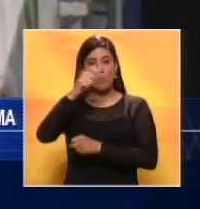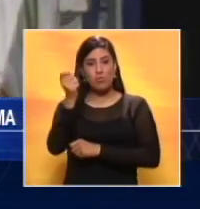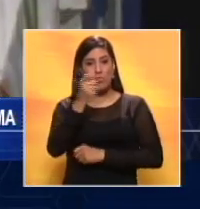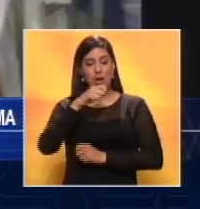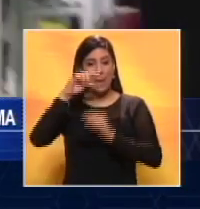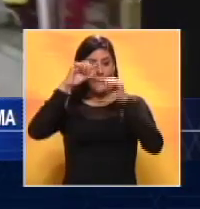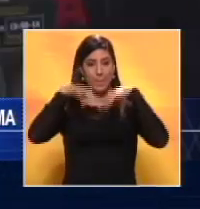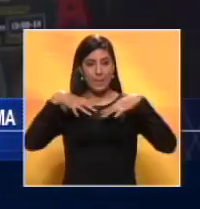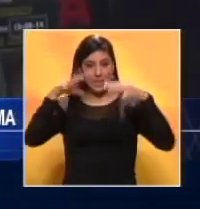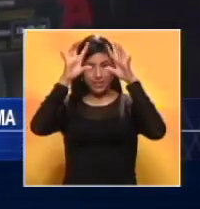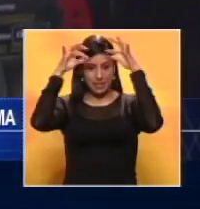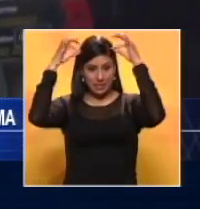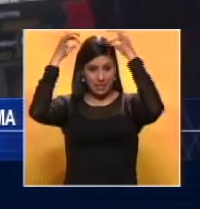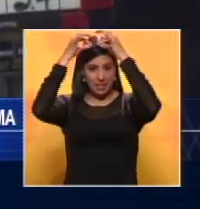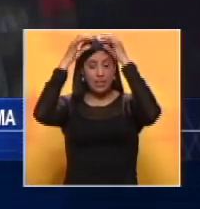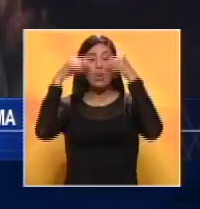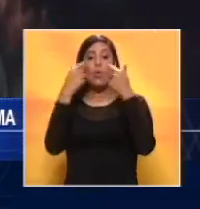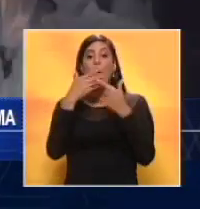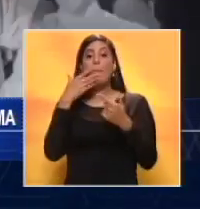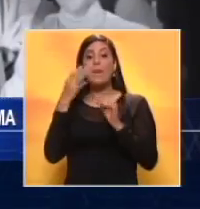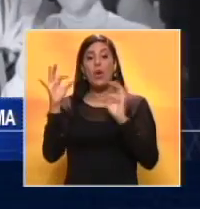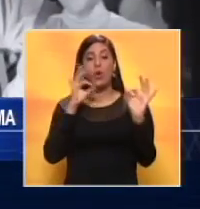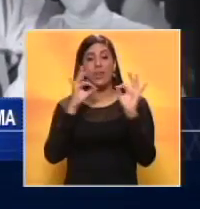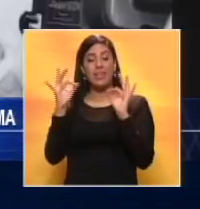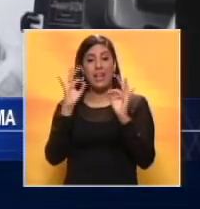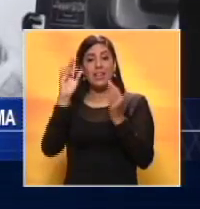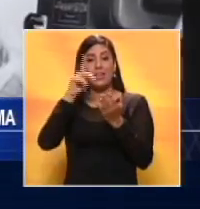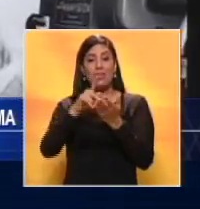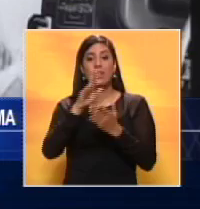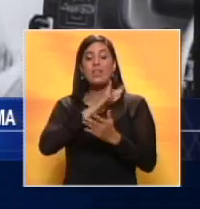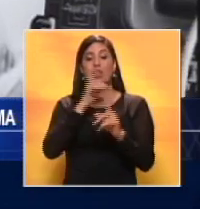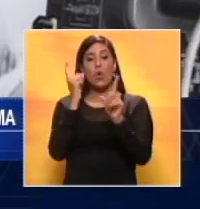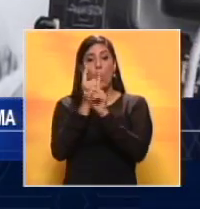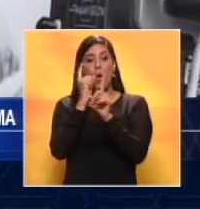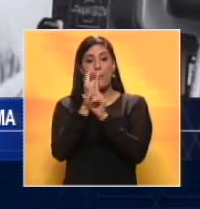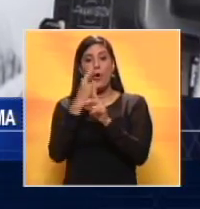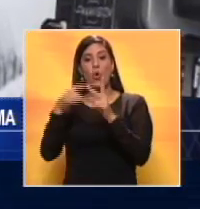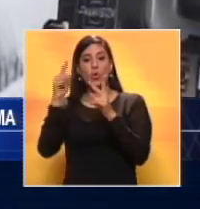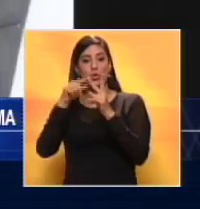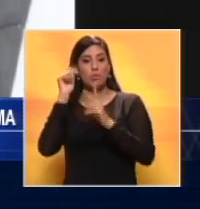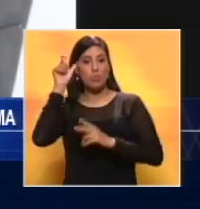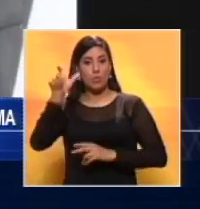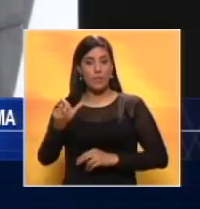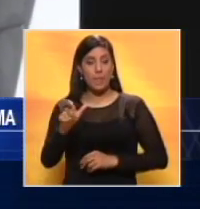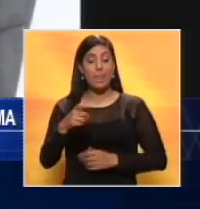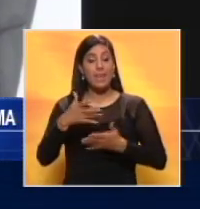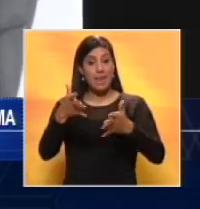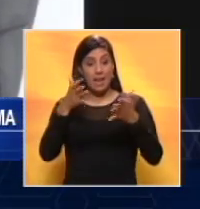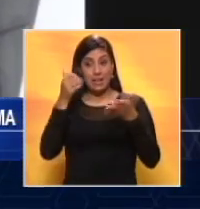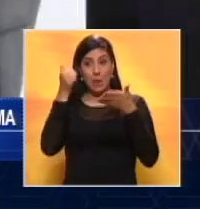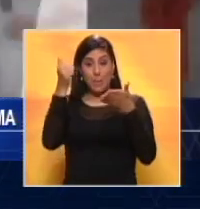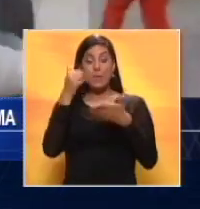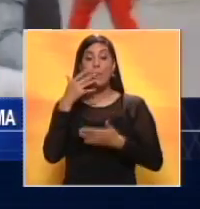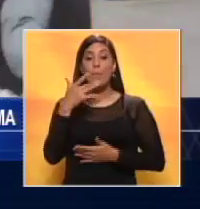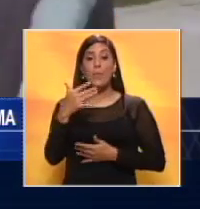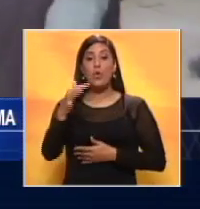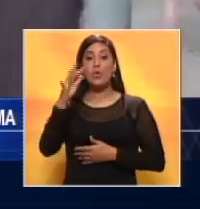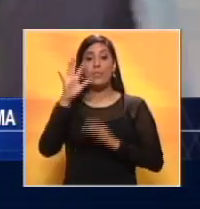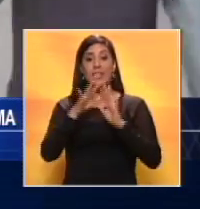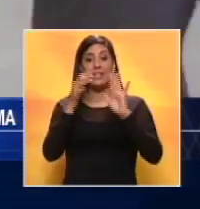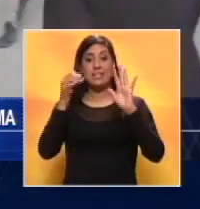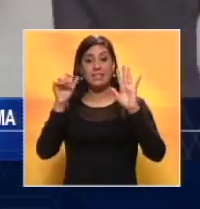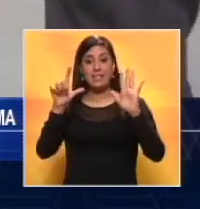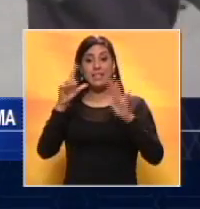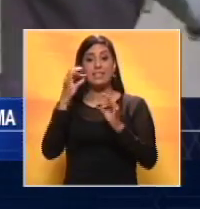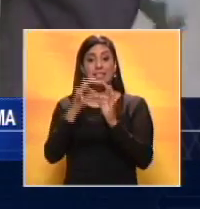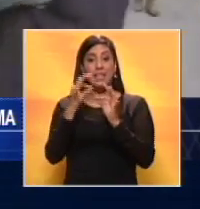princesa Leia, es candidata al premio de Mejor Actriz, categoría en la que competirá con Melissa McCarthy. La gala de premiación se celebrará este 17